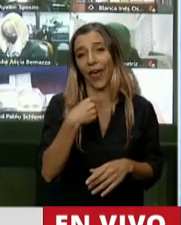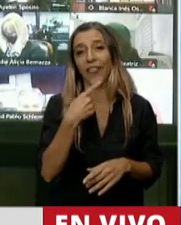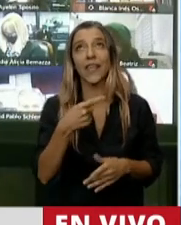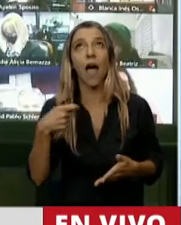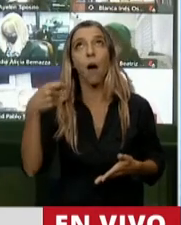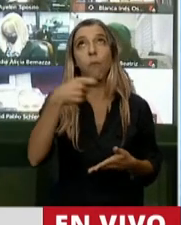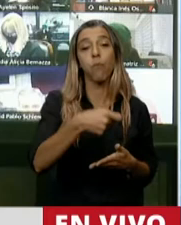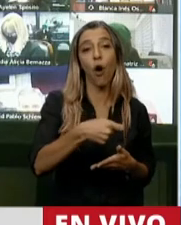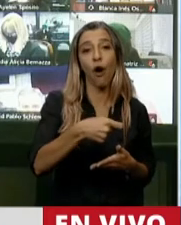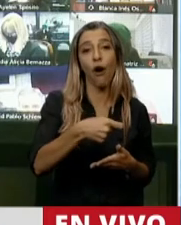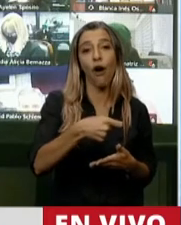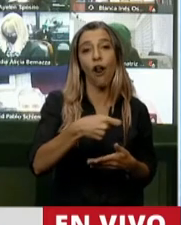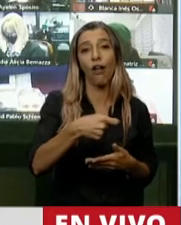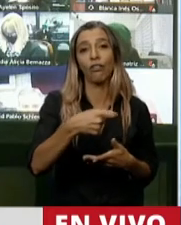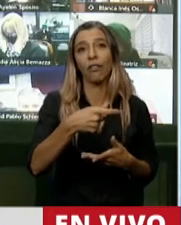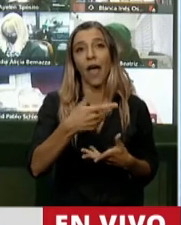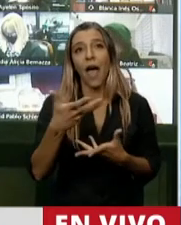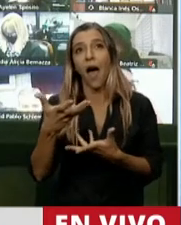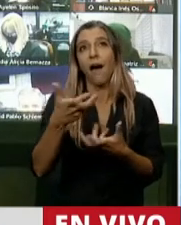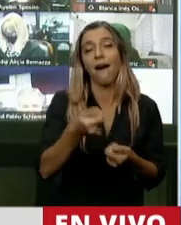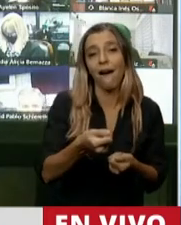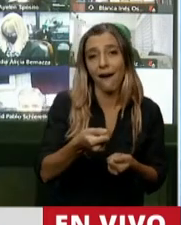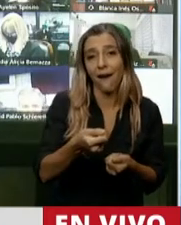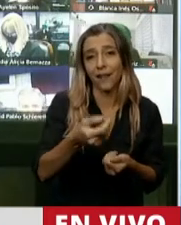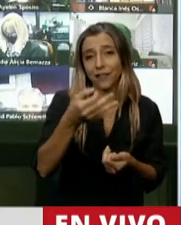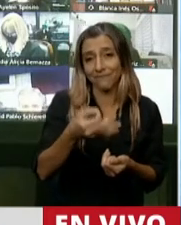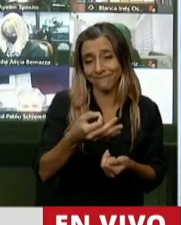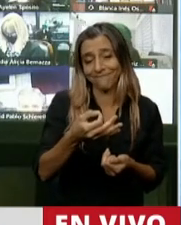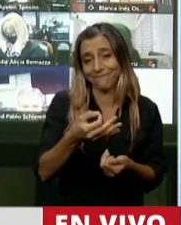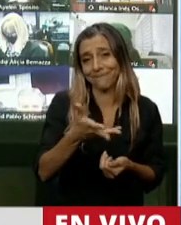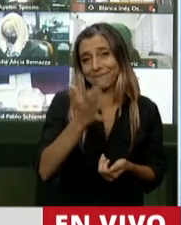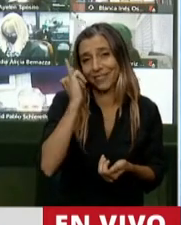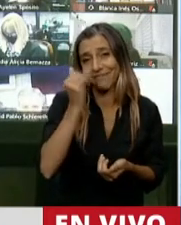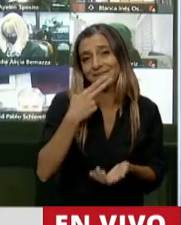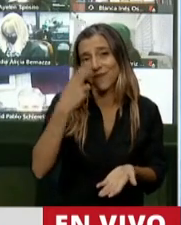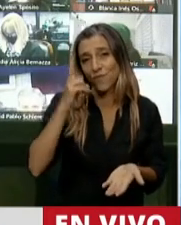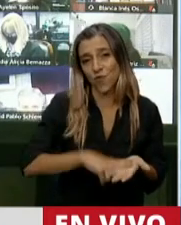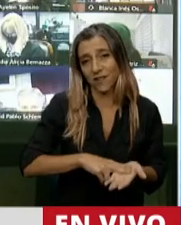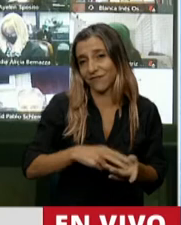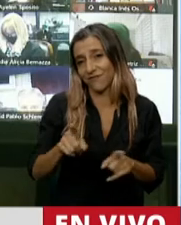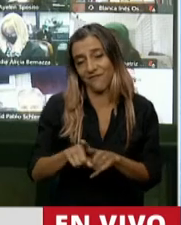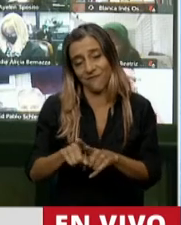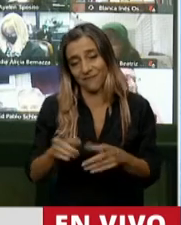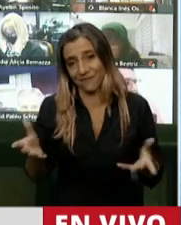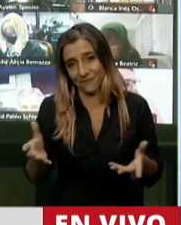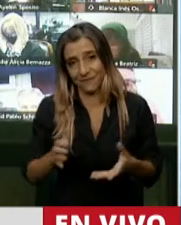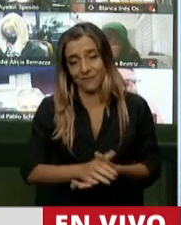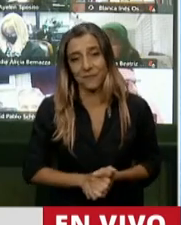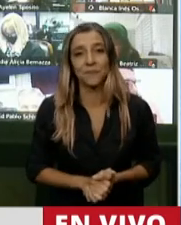la hipocresía de los términos, solamente para aclarar el punto.